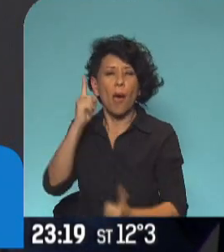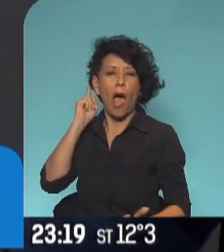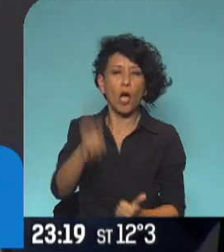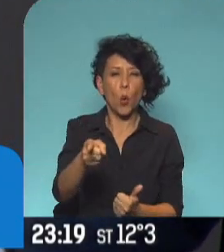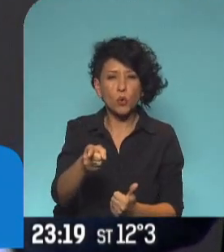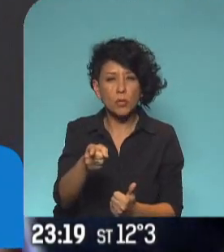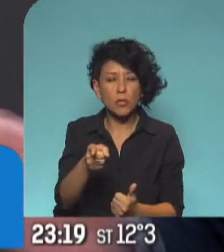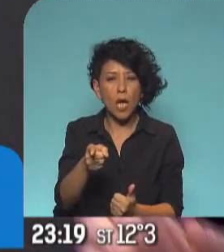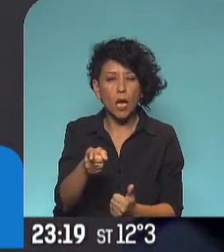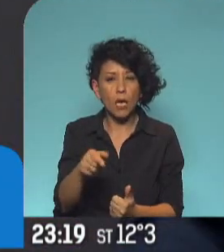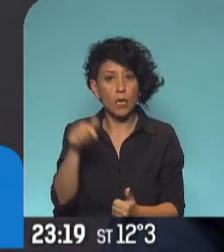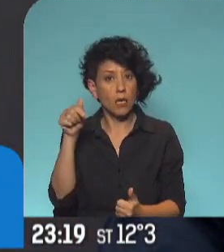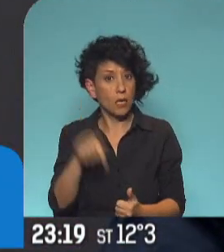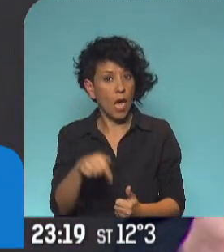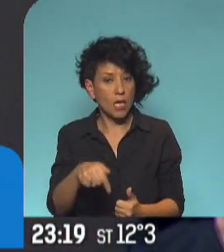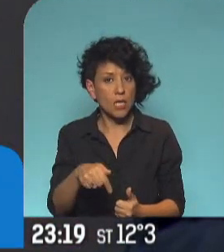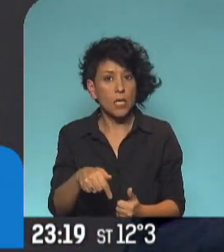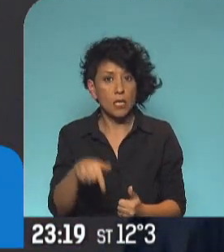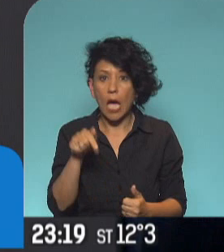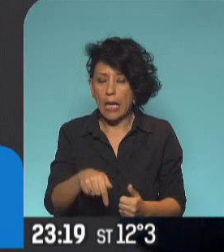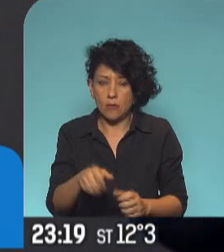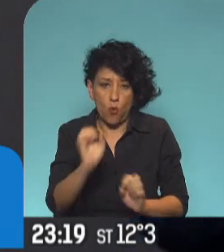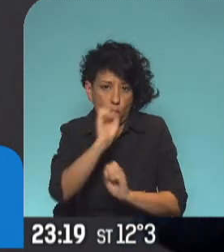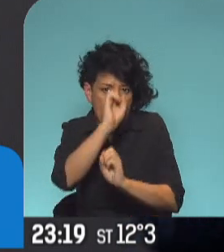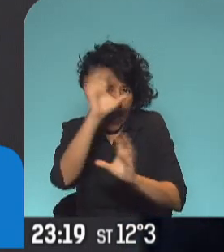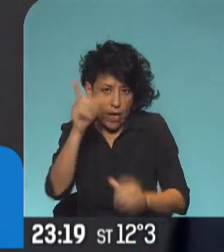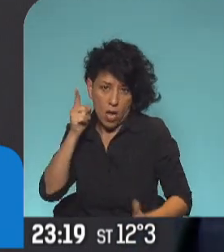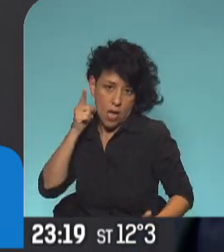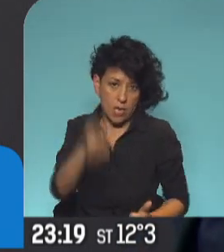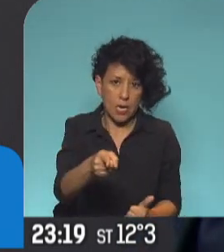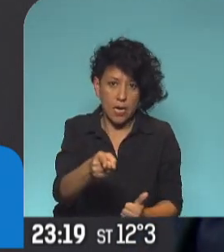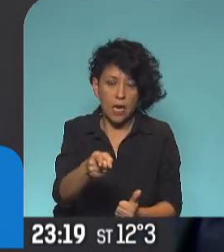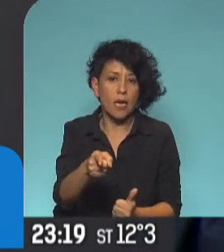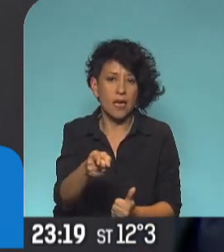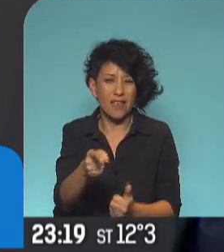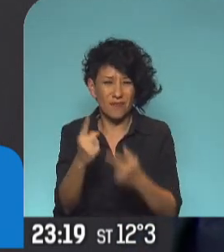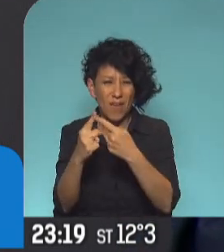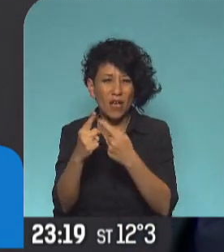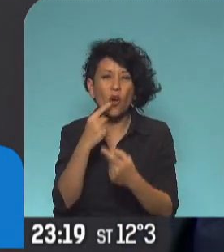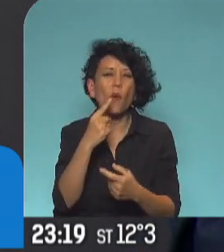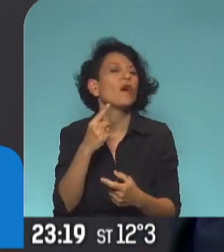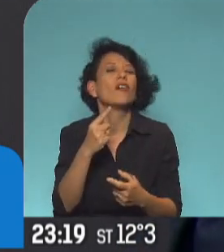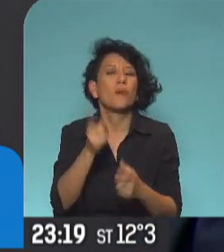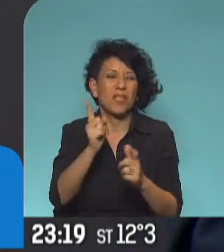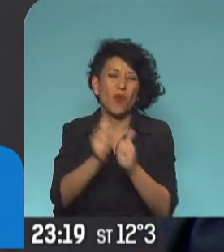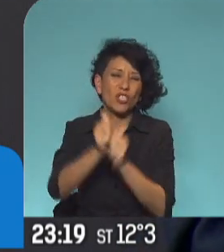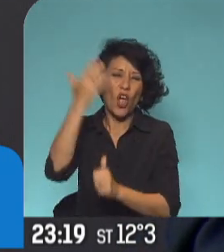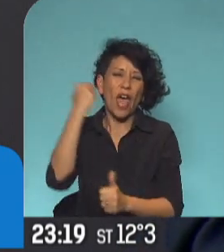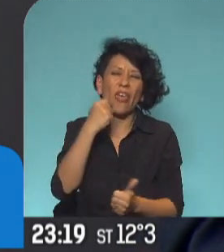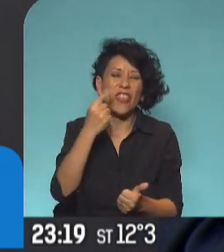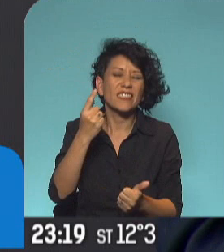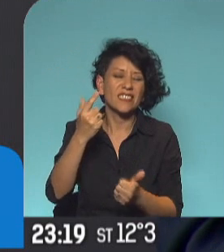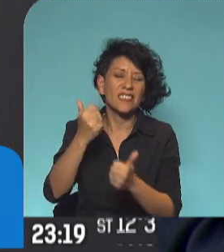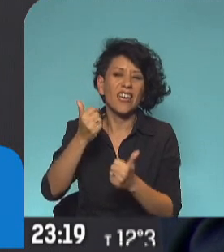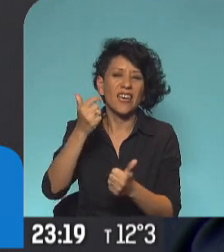caso fue taxativamente y explícitamente acusatorio. Como Cicerón diciéndole a Catilina, tú Catilina, que el